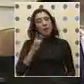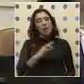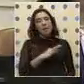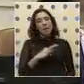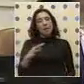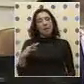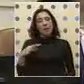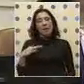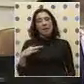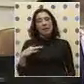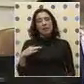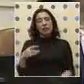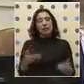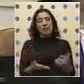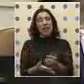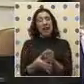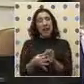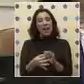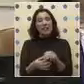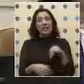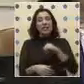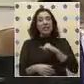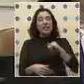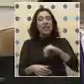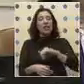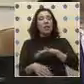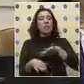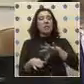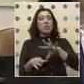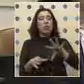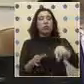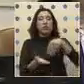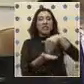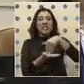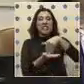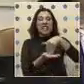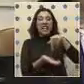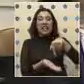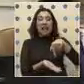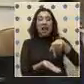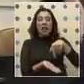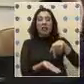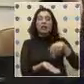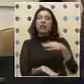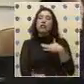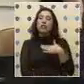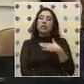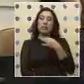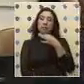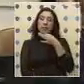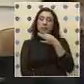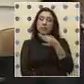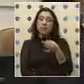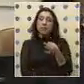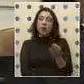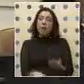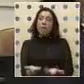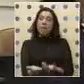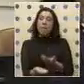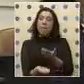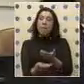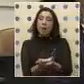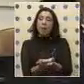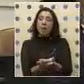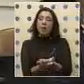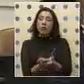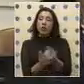ministro. Esta recaudación sigue siendo centralista. Y aquí, permítame presentar una propuesta